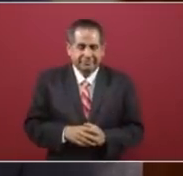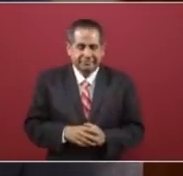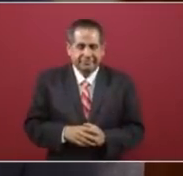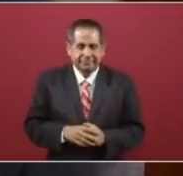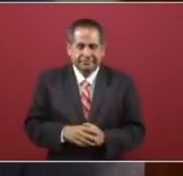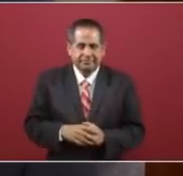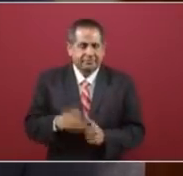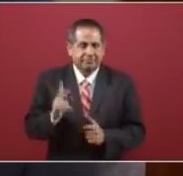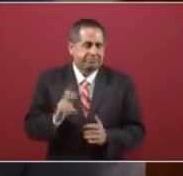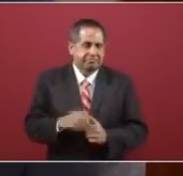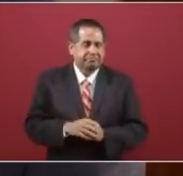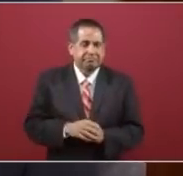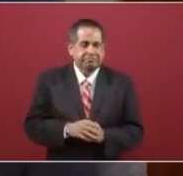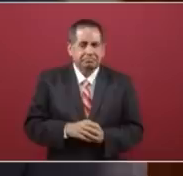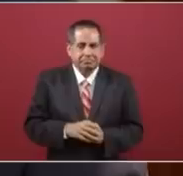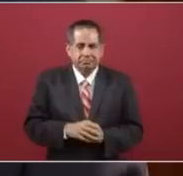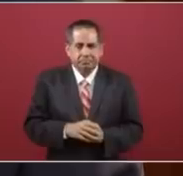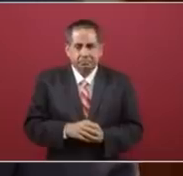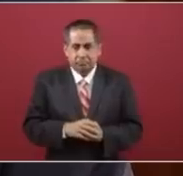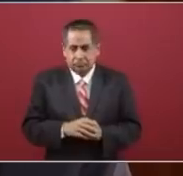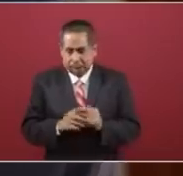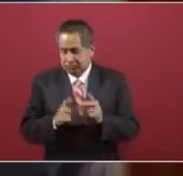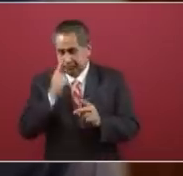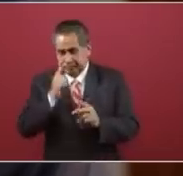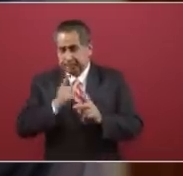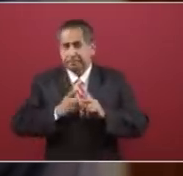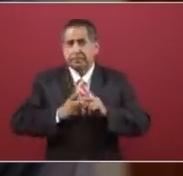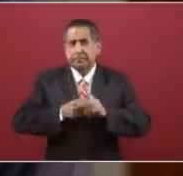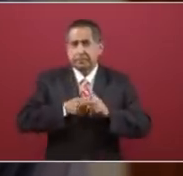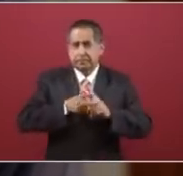Pero en promedio